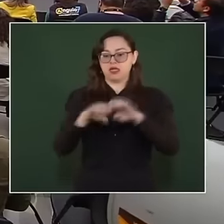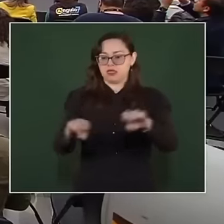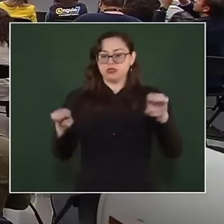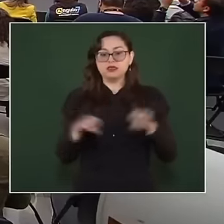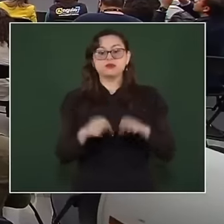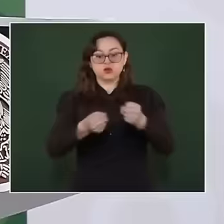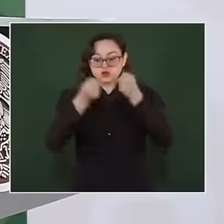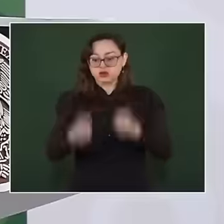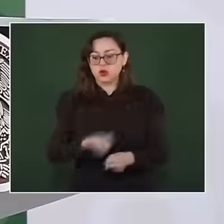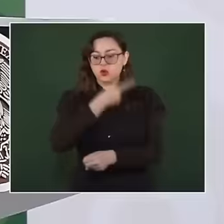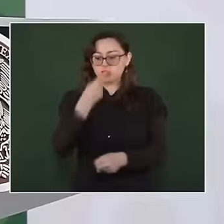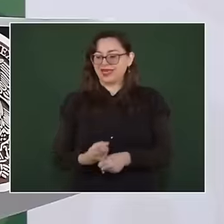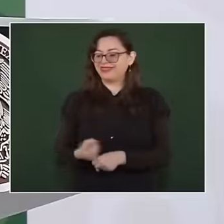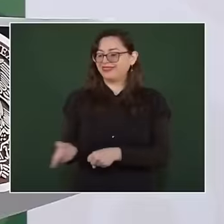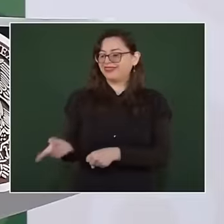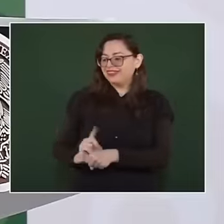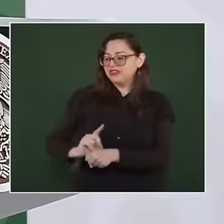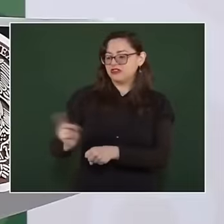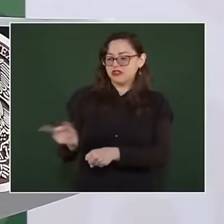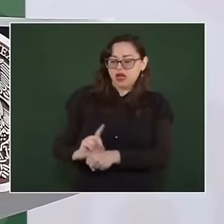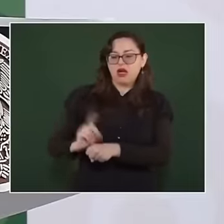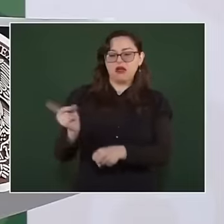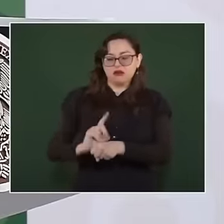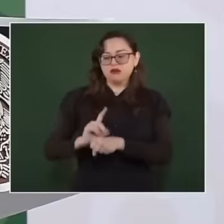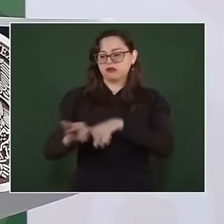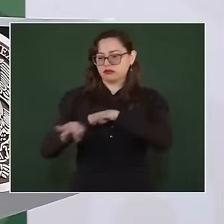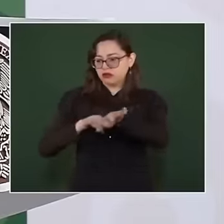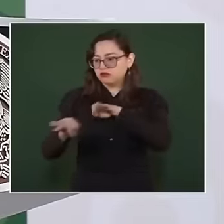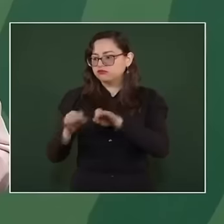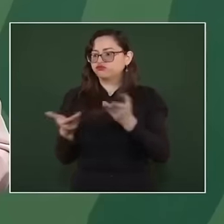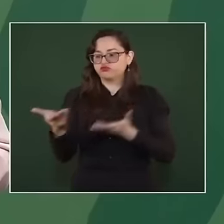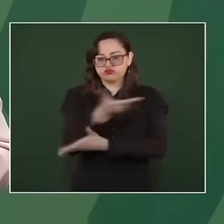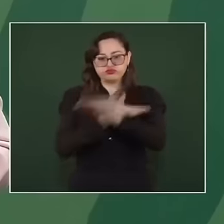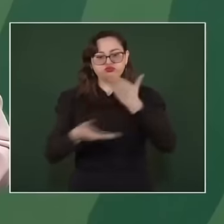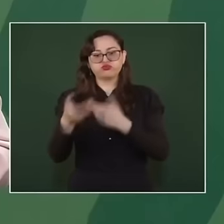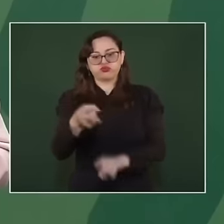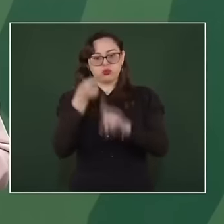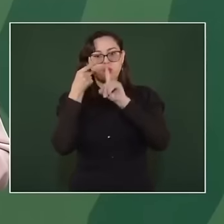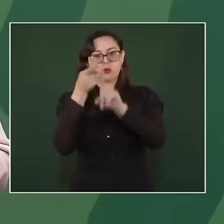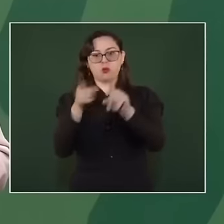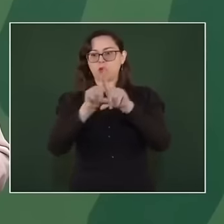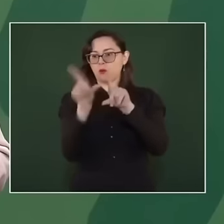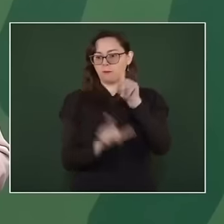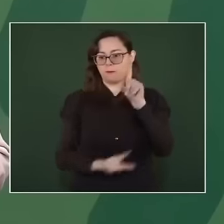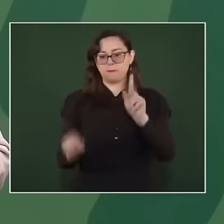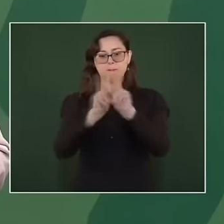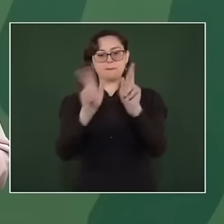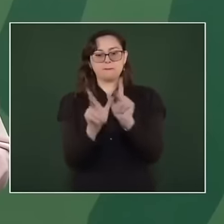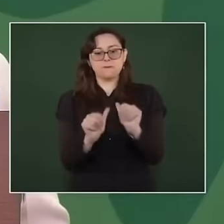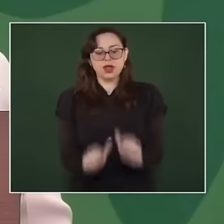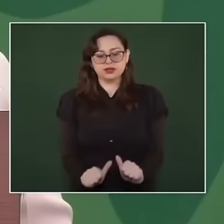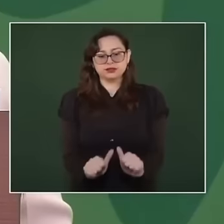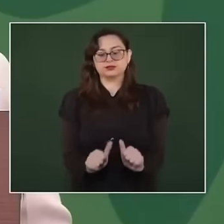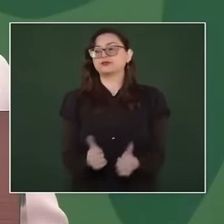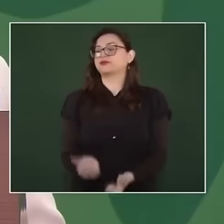seguridad que se reúne diario Y que busca la construcción de la paz en México en coordinación con todas las